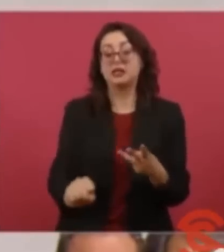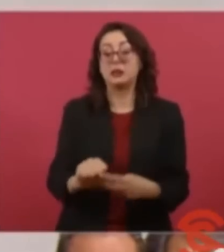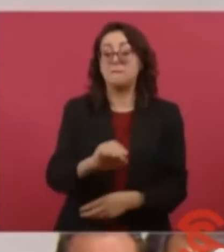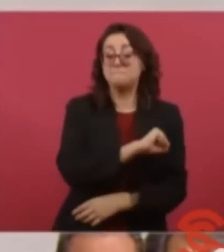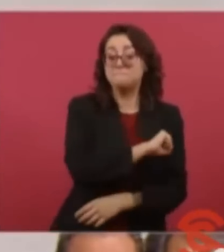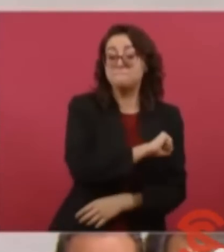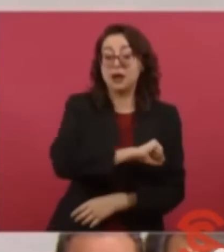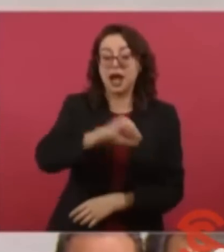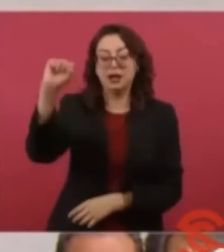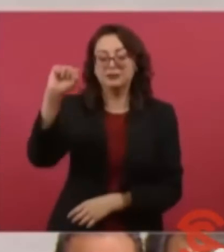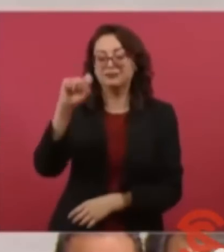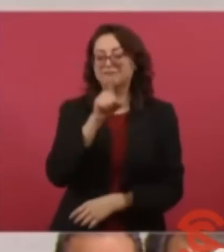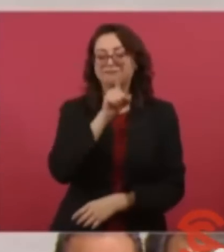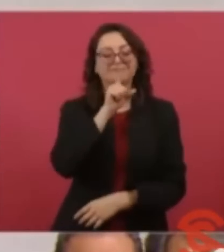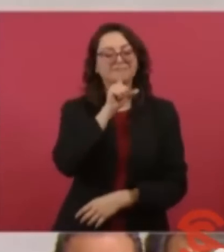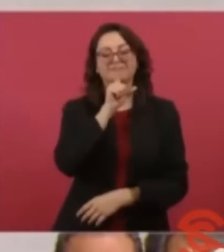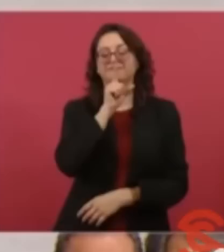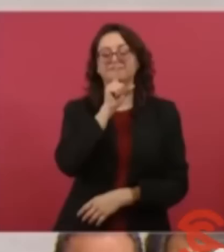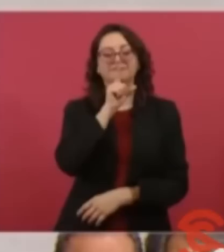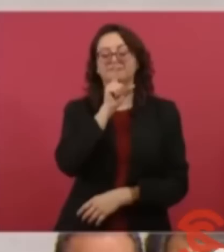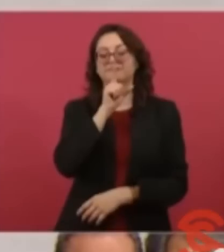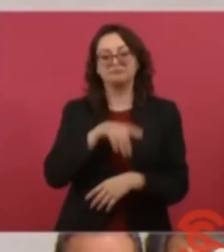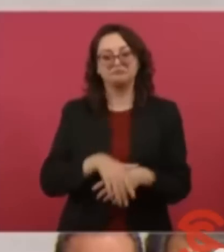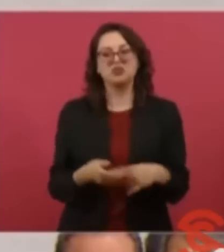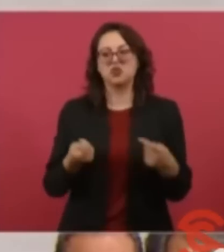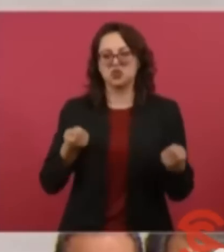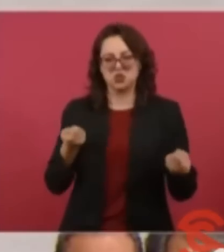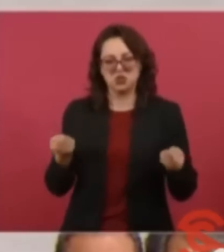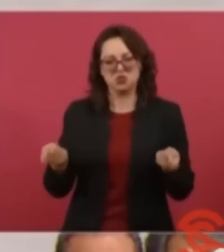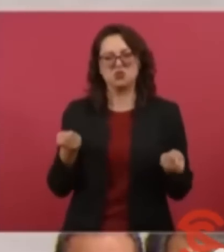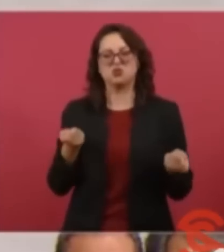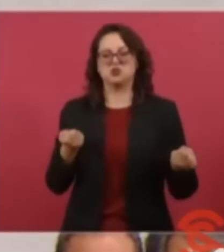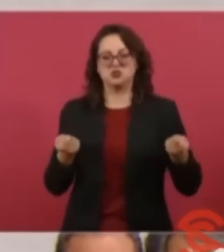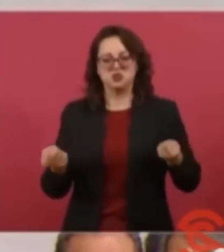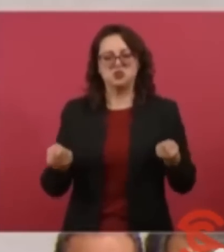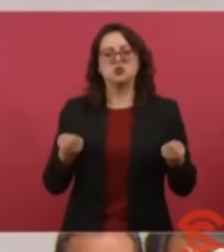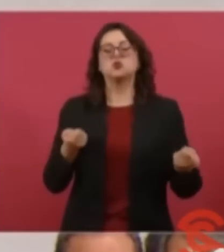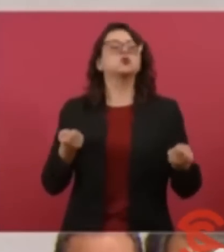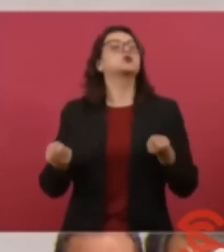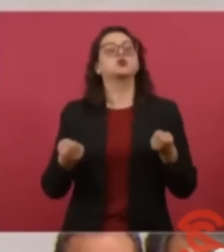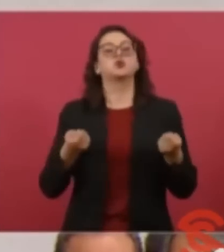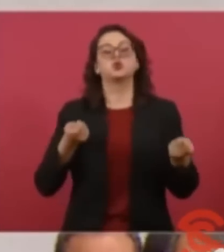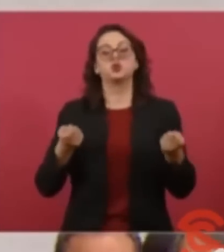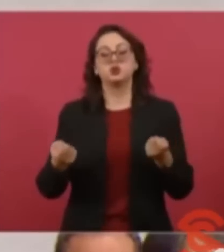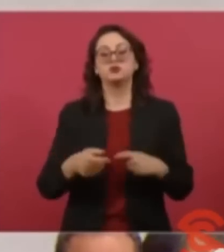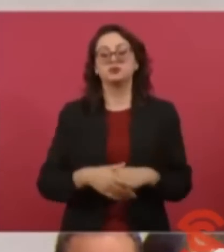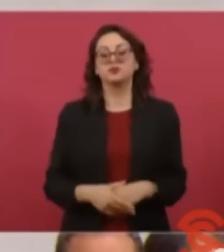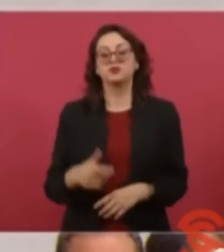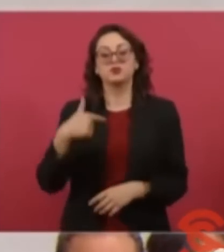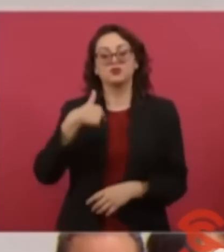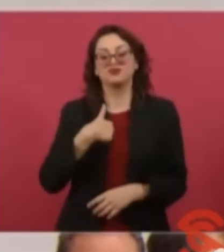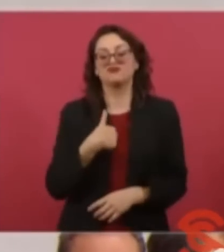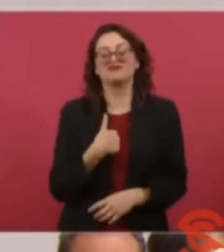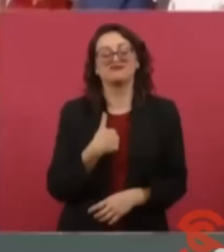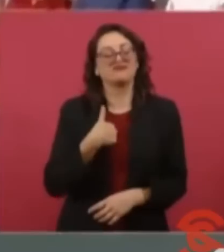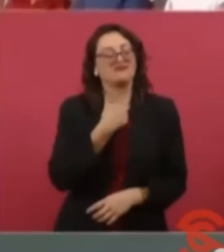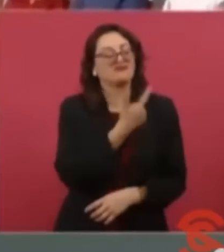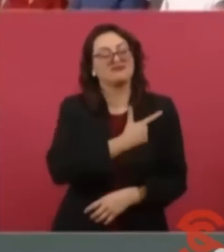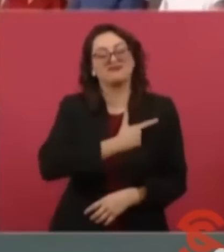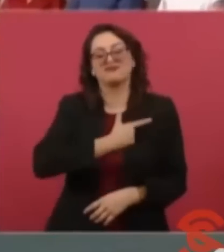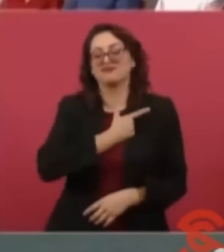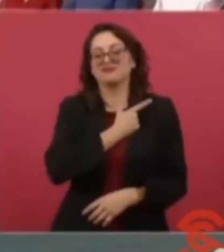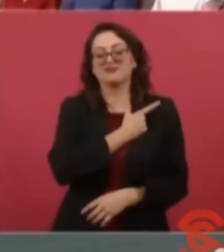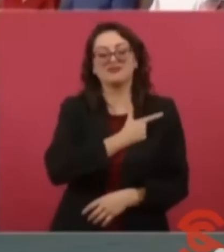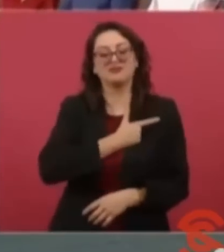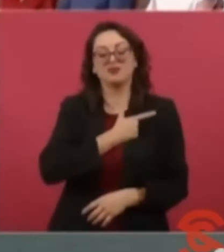saben cuánto celebro que un cilindro de gas, de los que más consumen